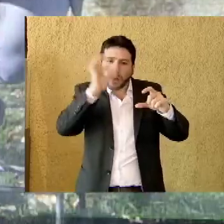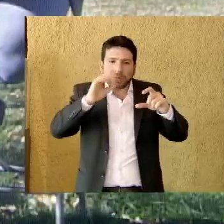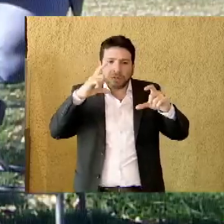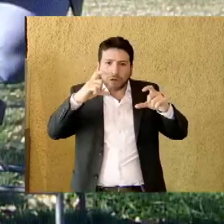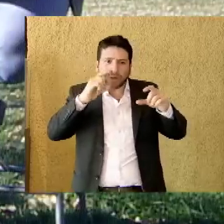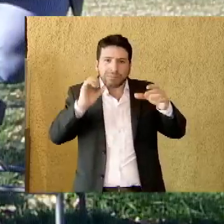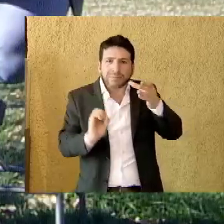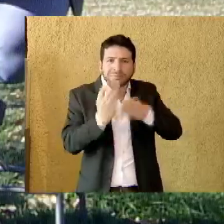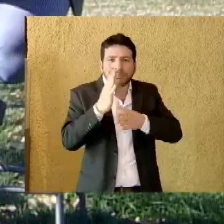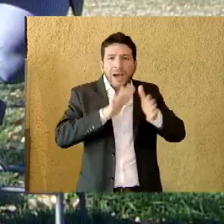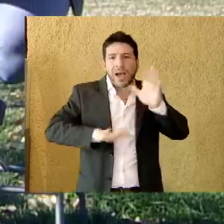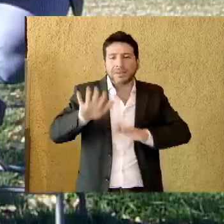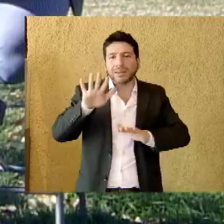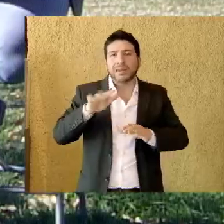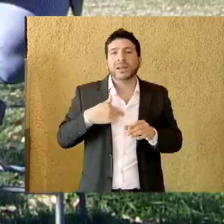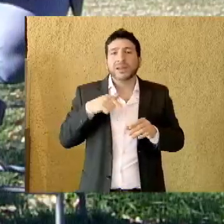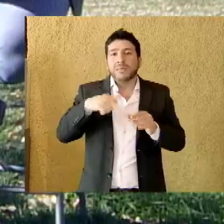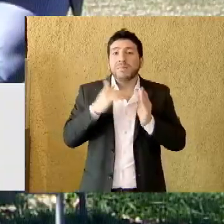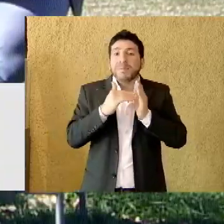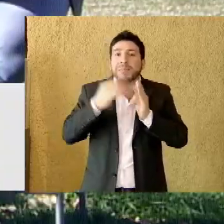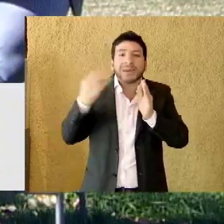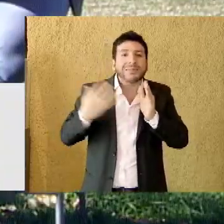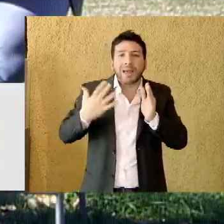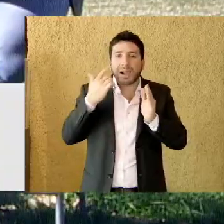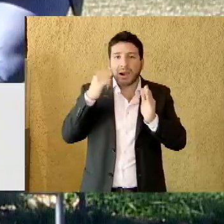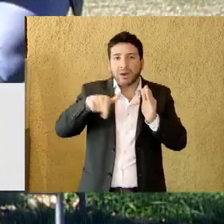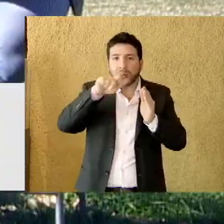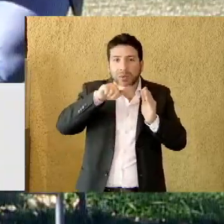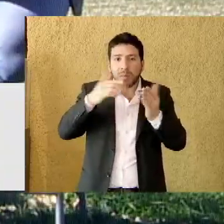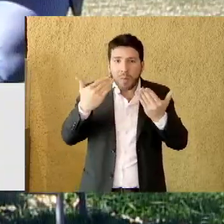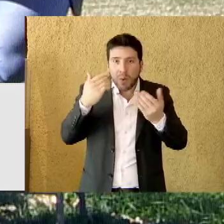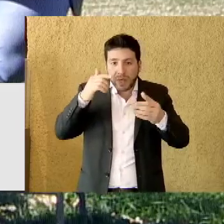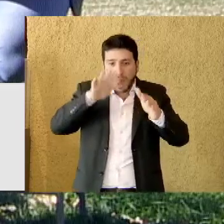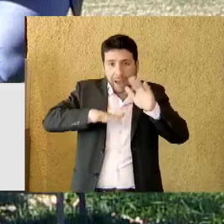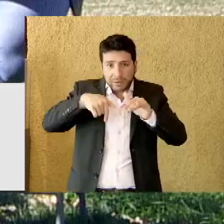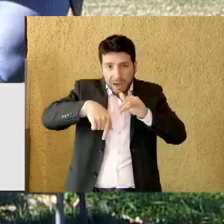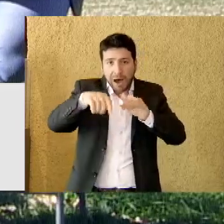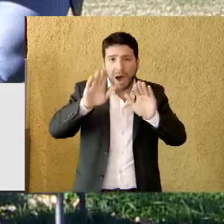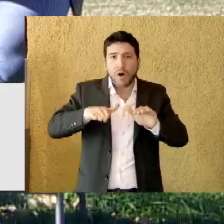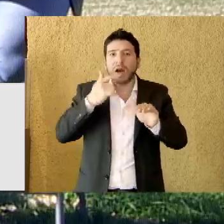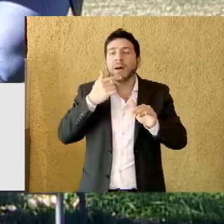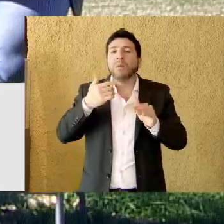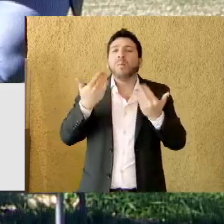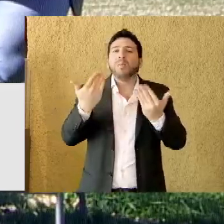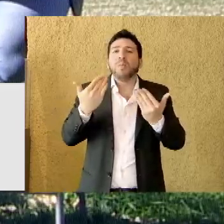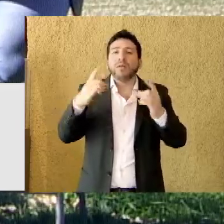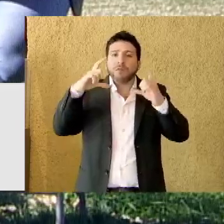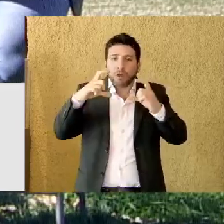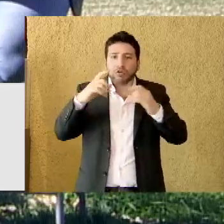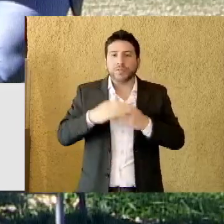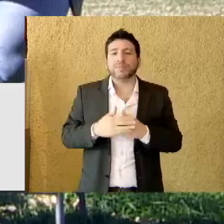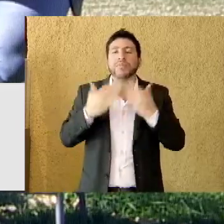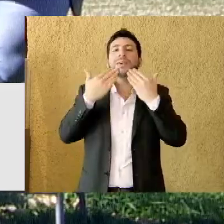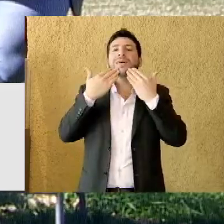lugar a dudas, un momento por demás emotivo que ustedes pueden continuar viviendo, porque seguramente muchos hoy también harán eso. Vamos a